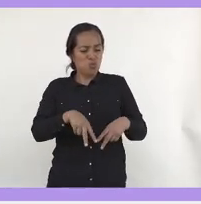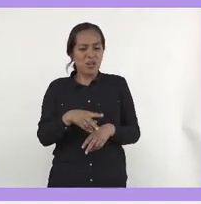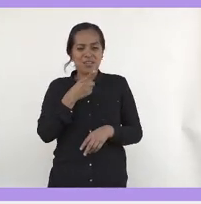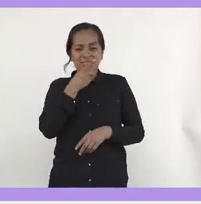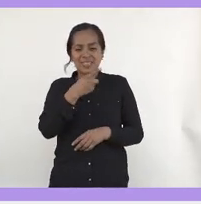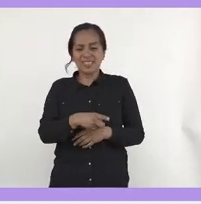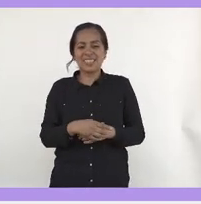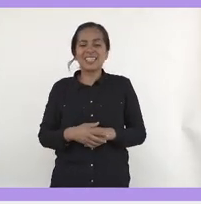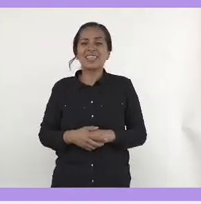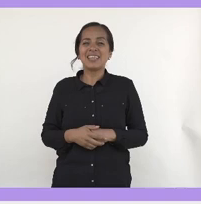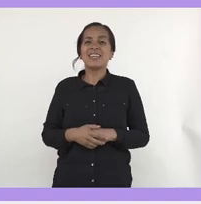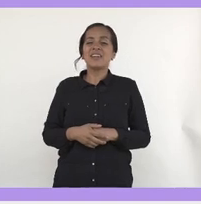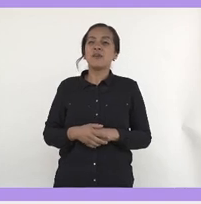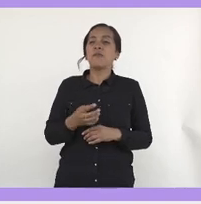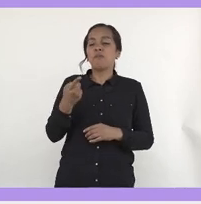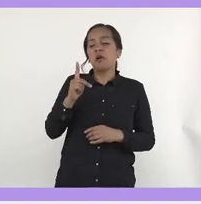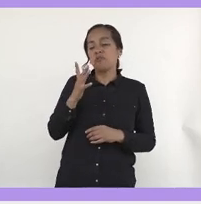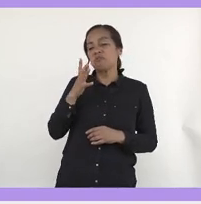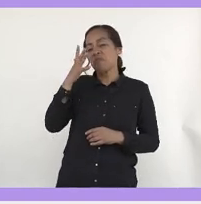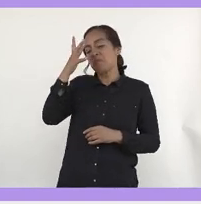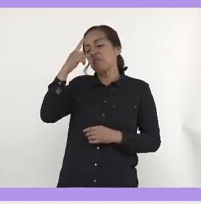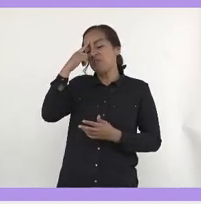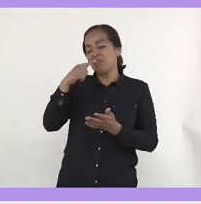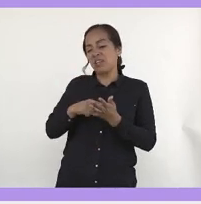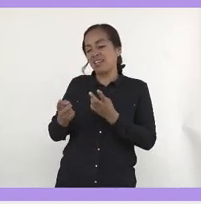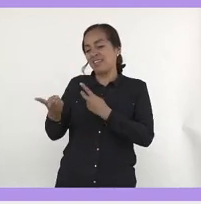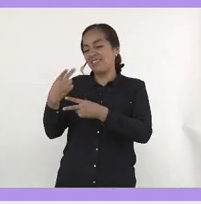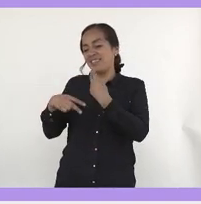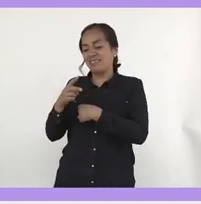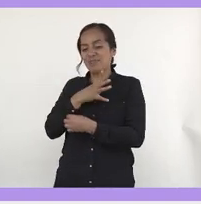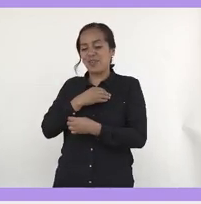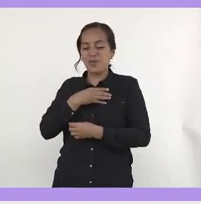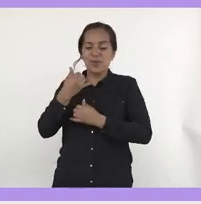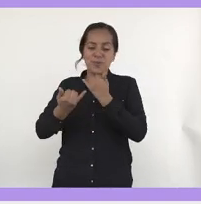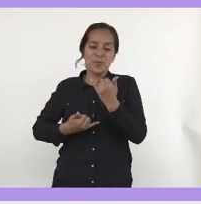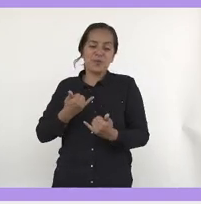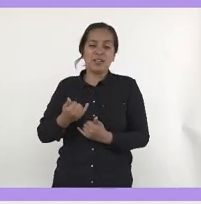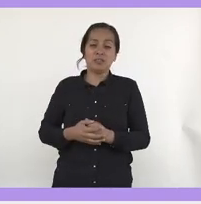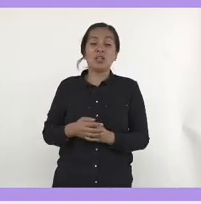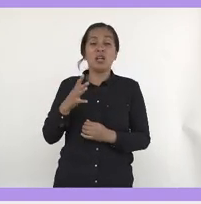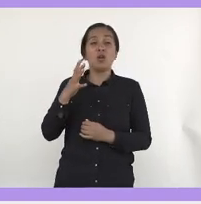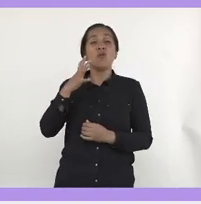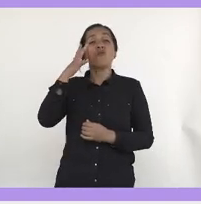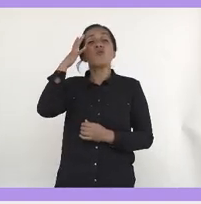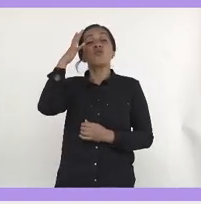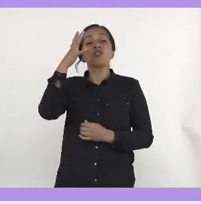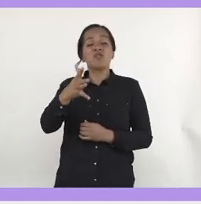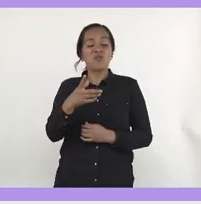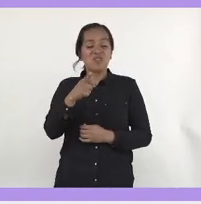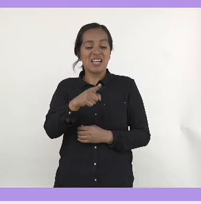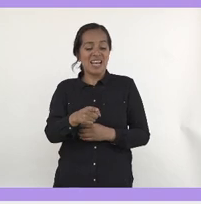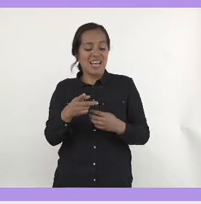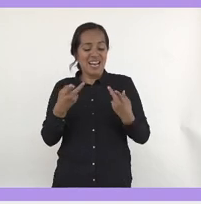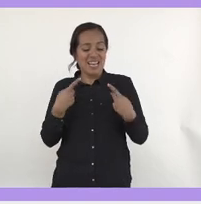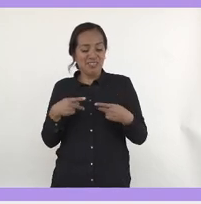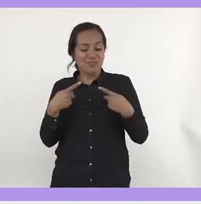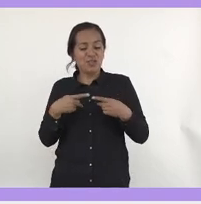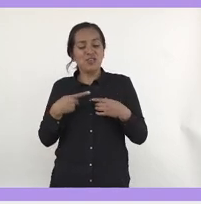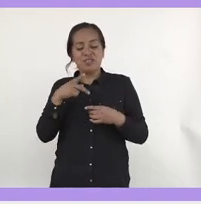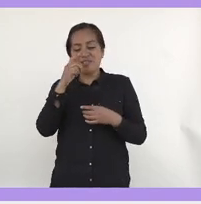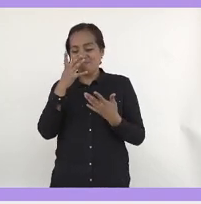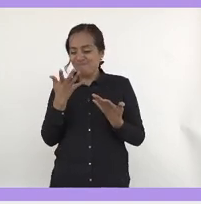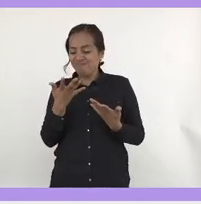que esté por acá un día el futuro y y bien lo mencionan tiene lo más importante no quizás la materia prima el desarrollo